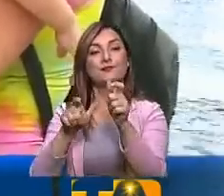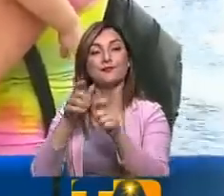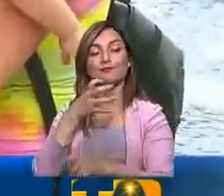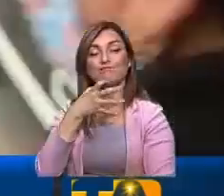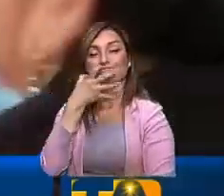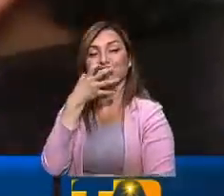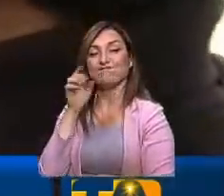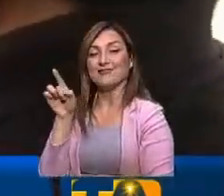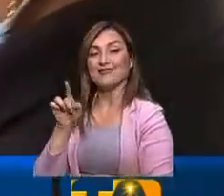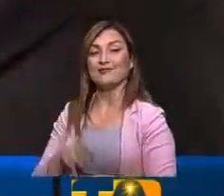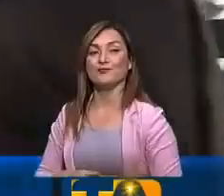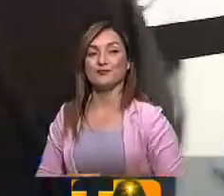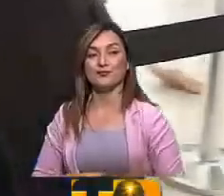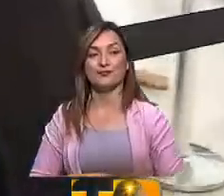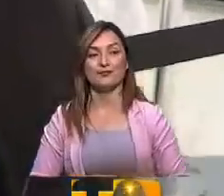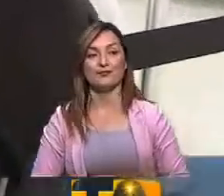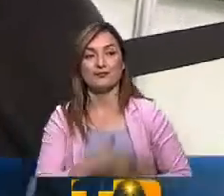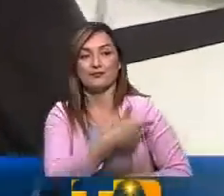molesta